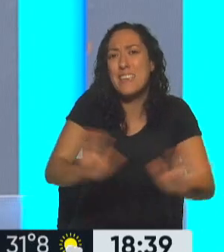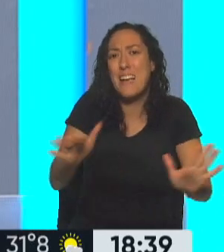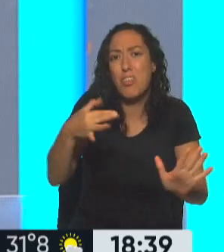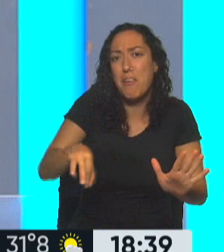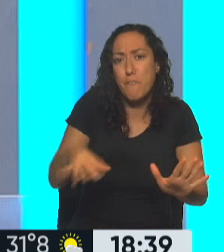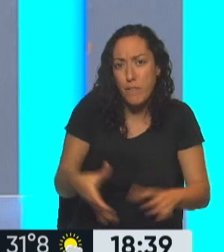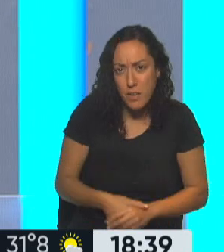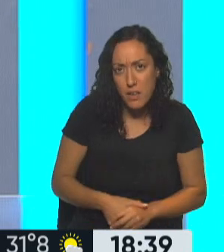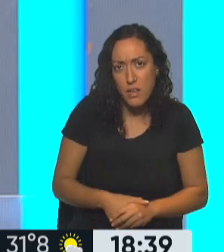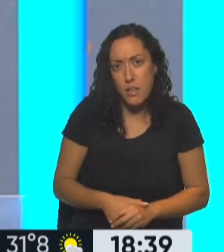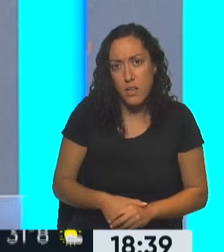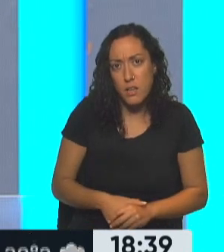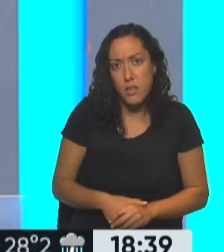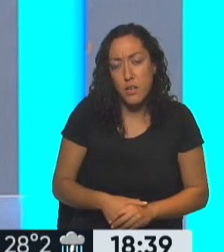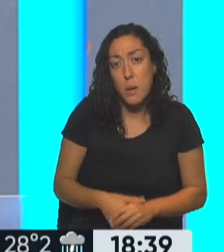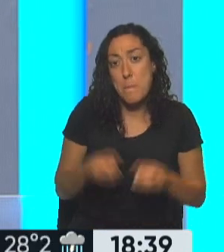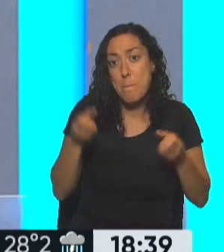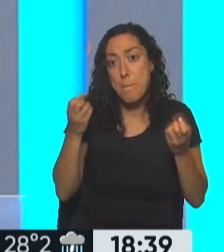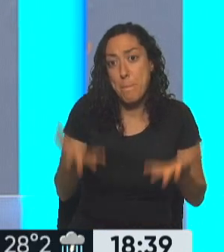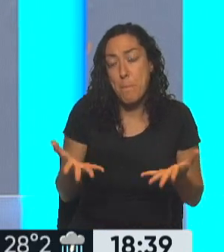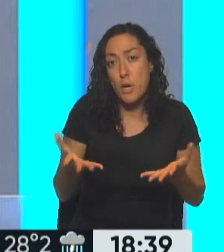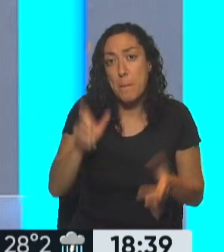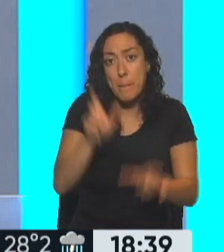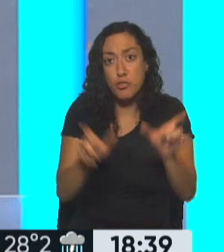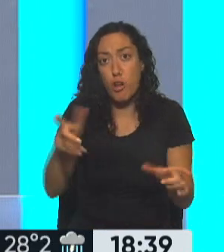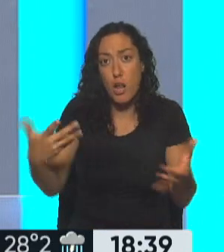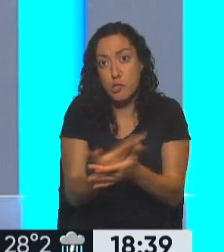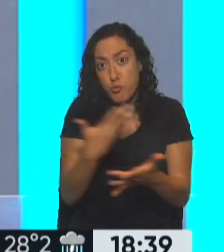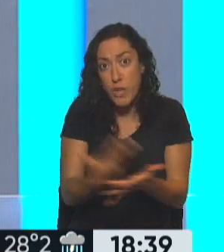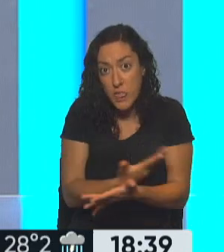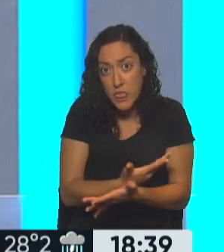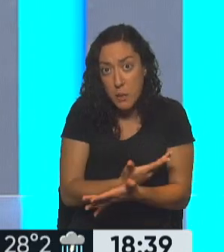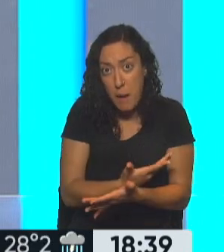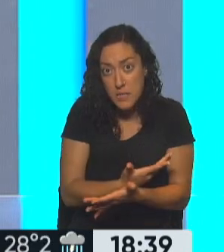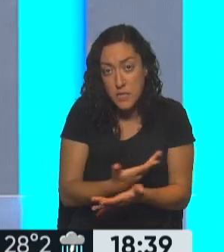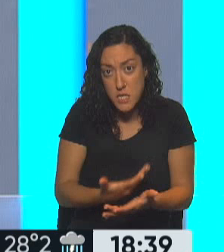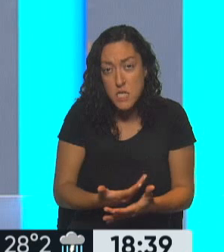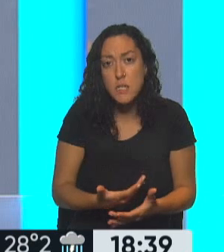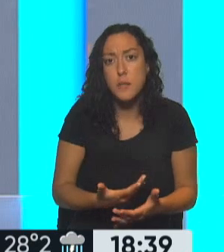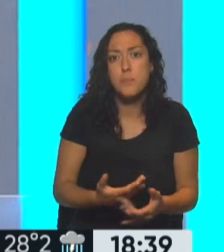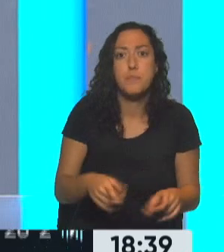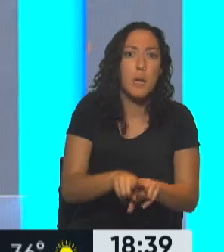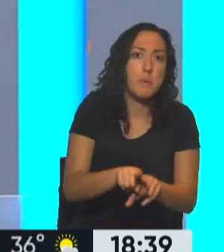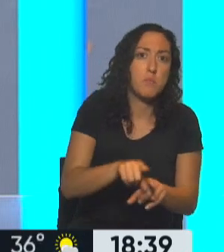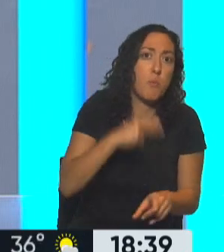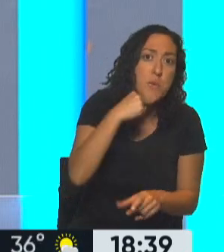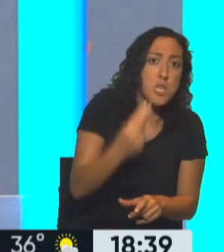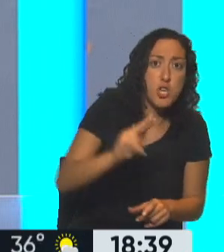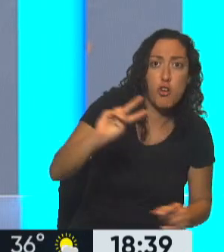porque atrás de una víctima física, atrás de mi hijo,